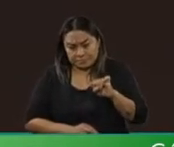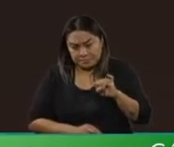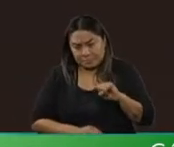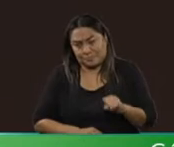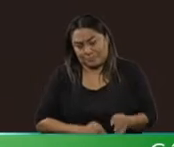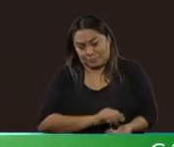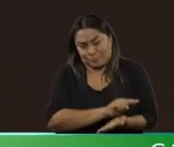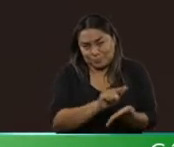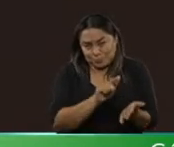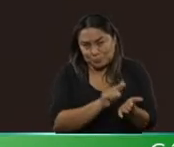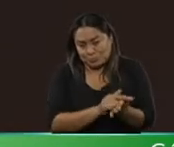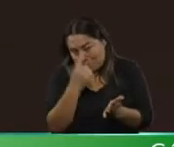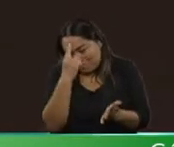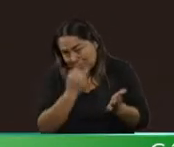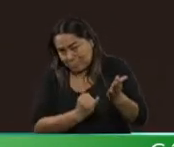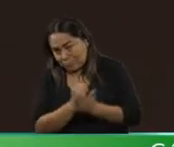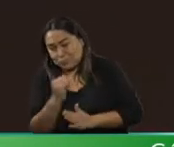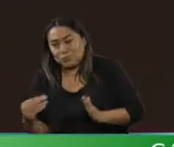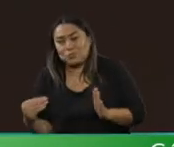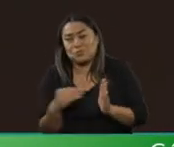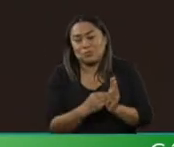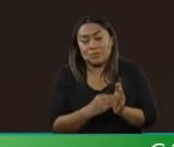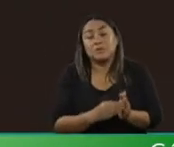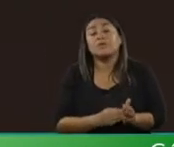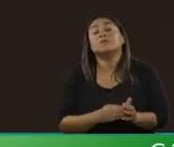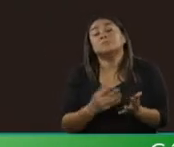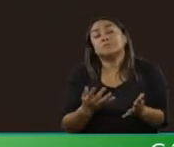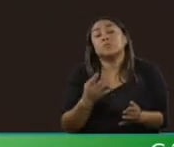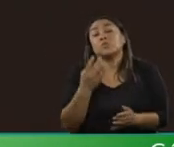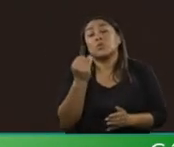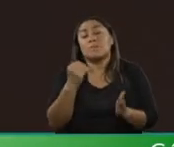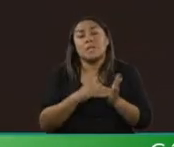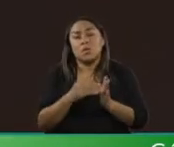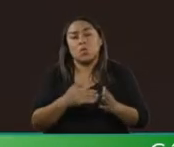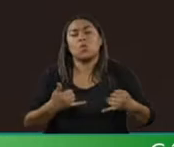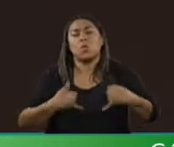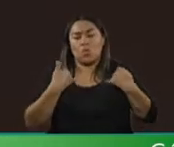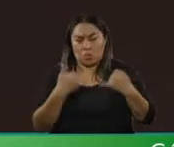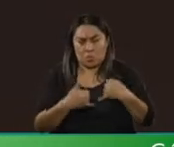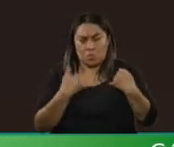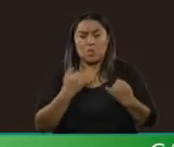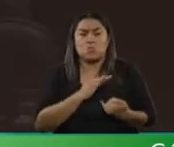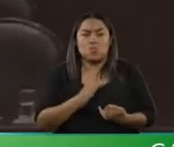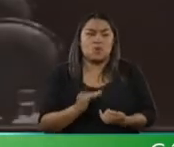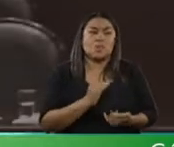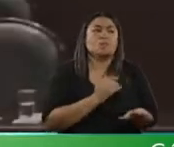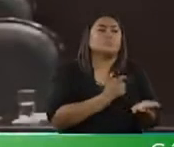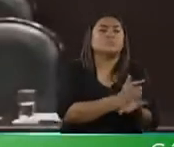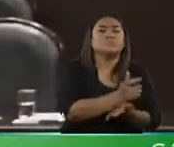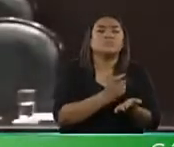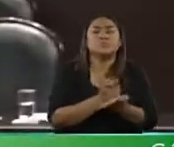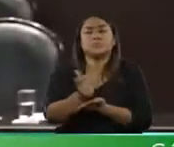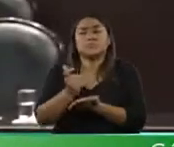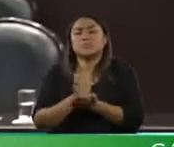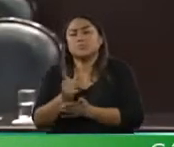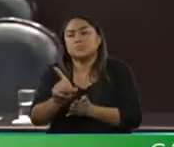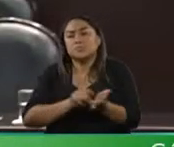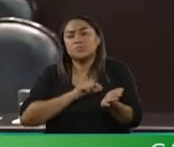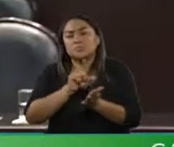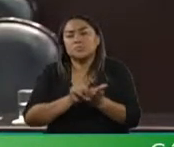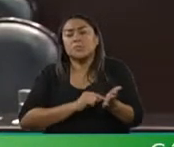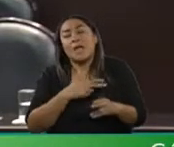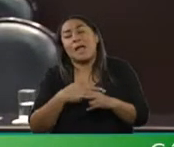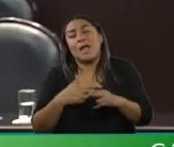vamos a votar a favor de esta reforma constitucional que otorgará a casi 9 millones de jóvenes un apoyo económico mensual por hasta